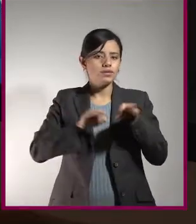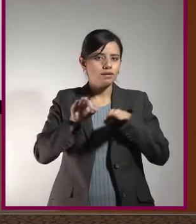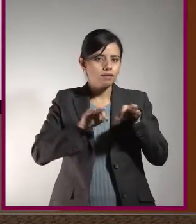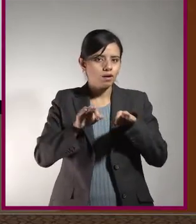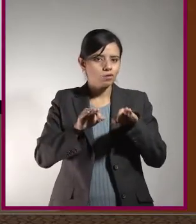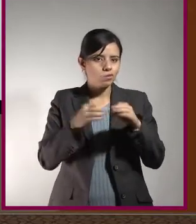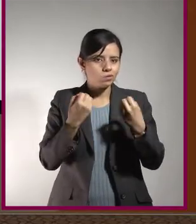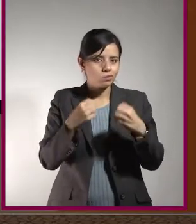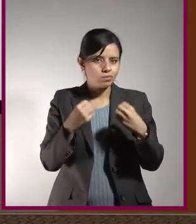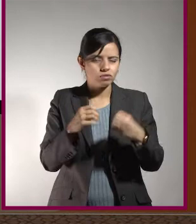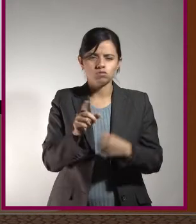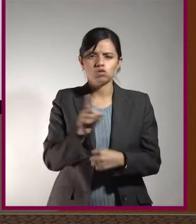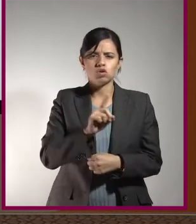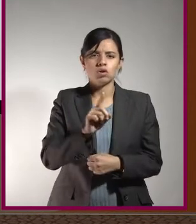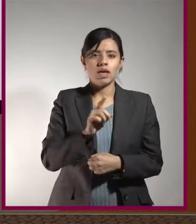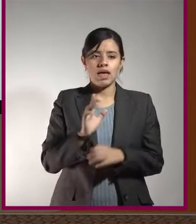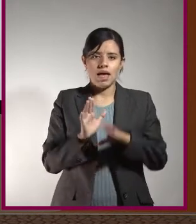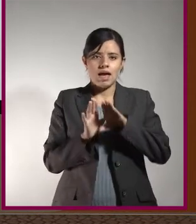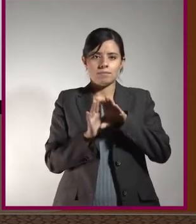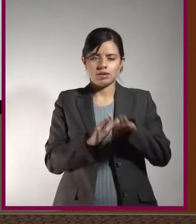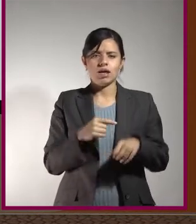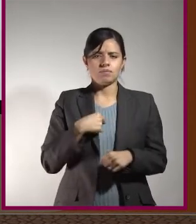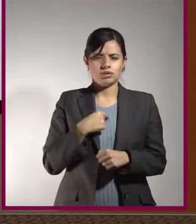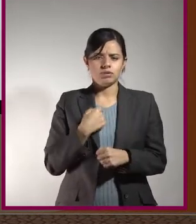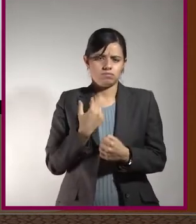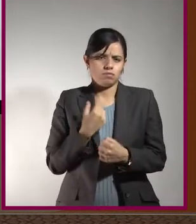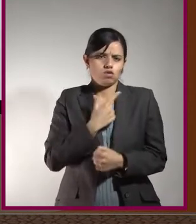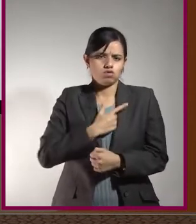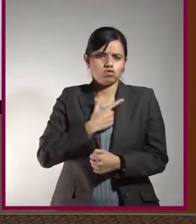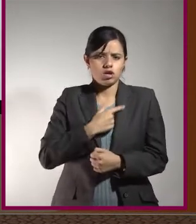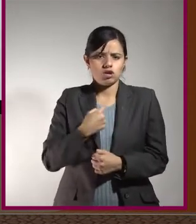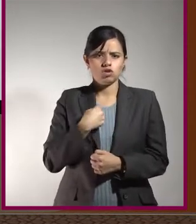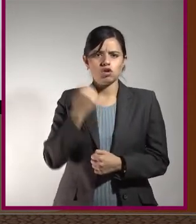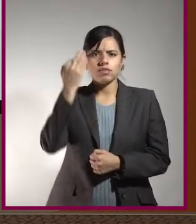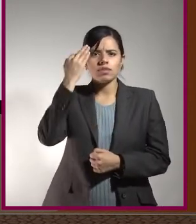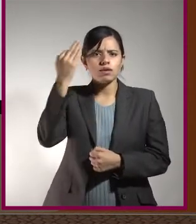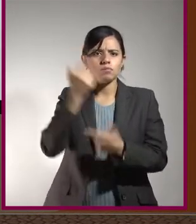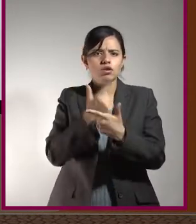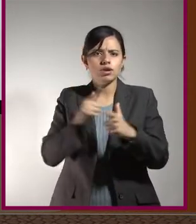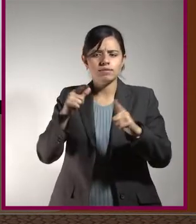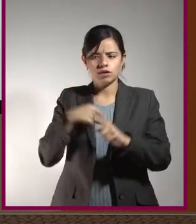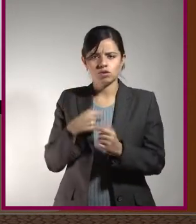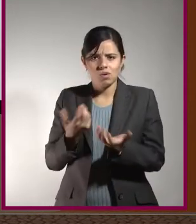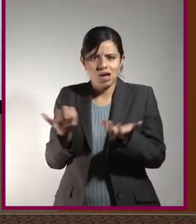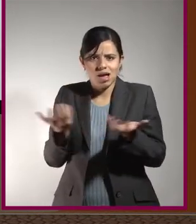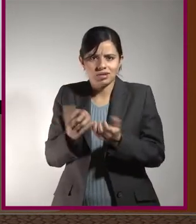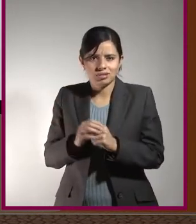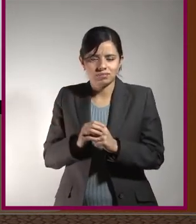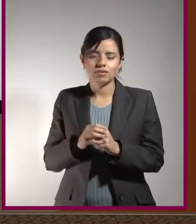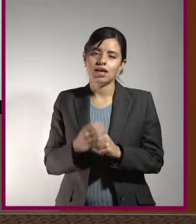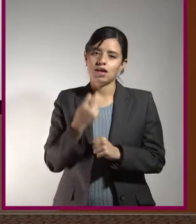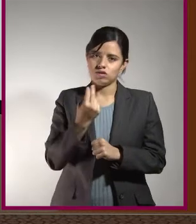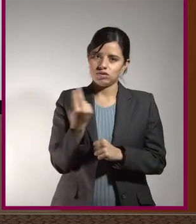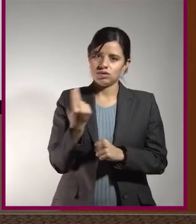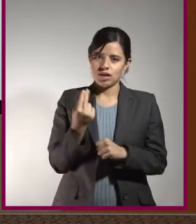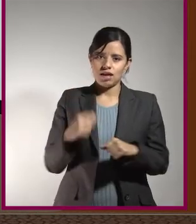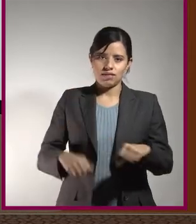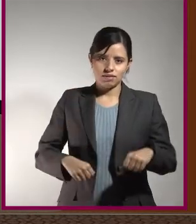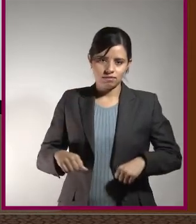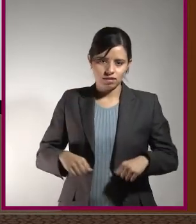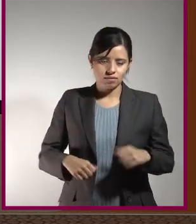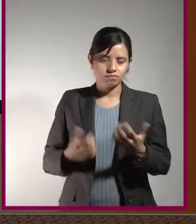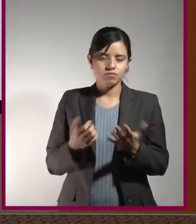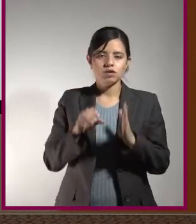trabajo, sino es algo que ya a mí me gusta hacer cuando yo tengo tiempo libre. Pero los pasatiempos implican cierto nivel de actividad. Puede